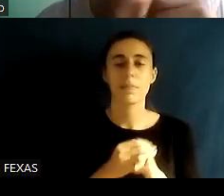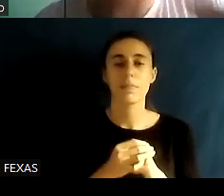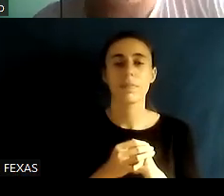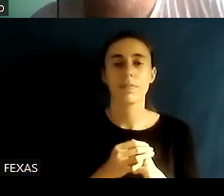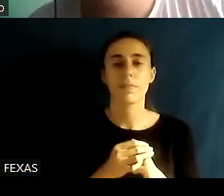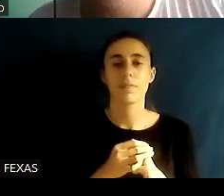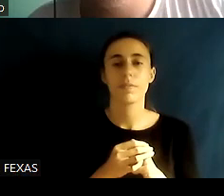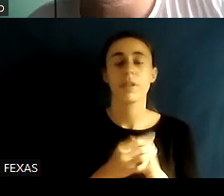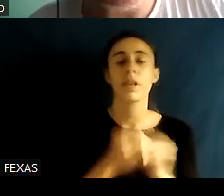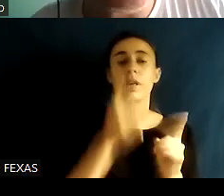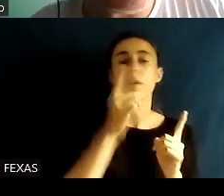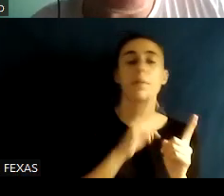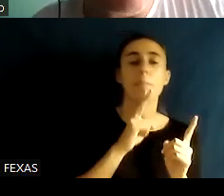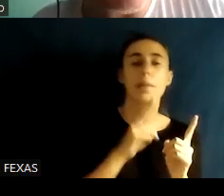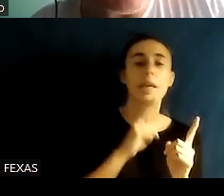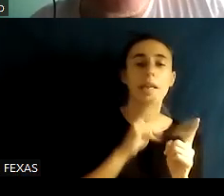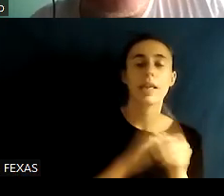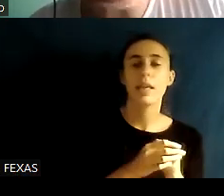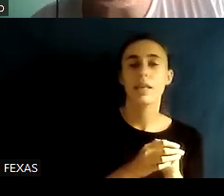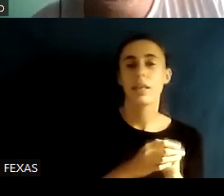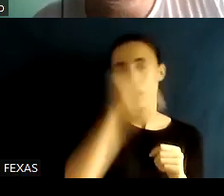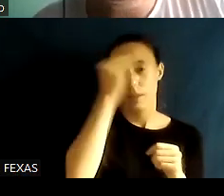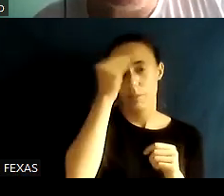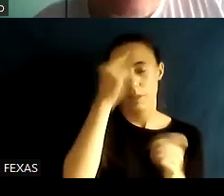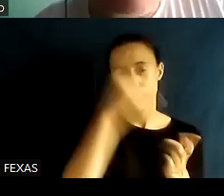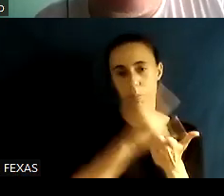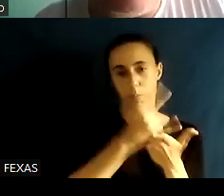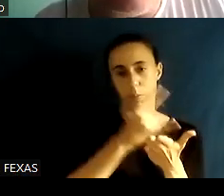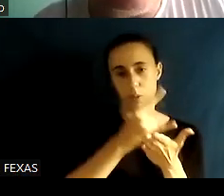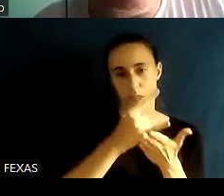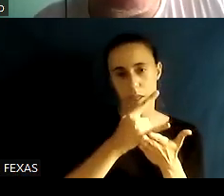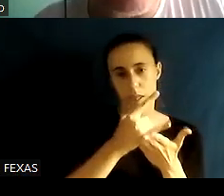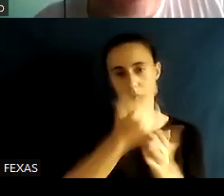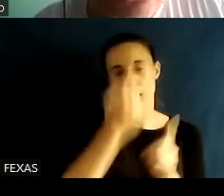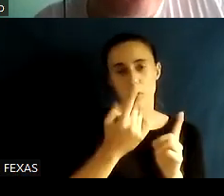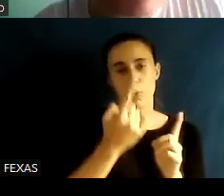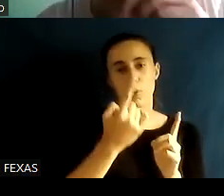algún vegetal que se considera como proteína completa, carecen de